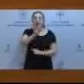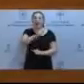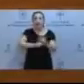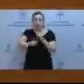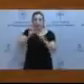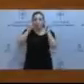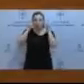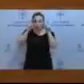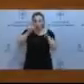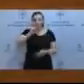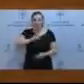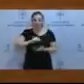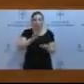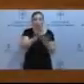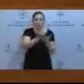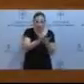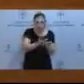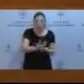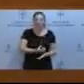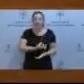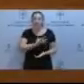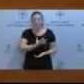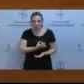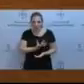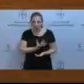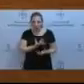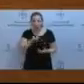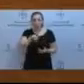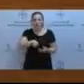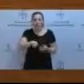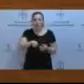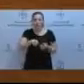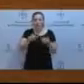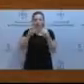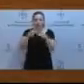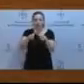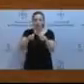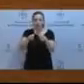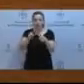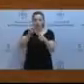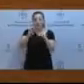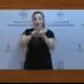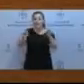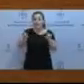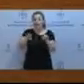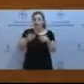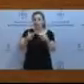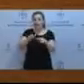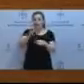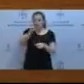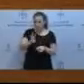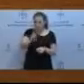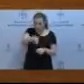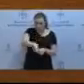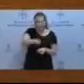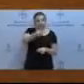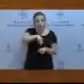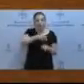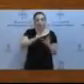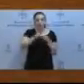Capacitados, los sindicatos, las entidades del tercer sector, consejera. Da igual. Aquí los grupos políticos también se lo hemos